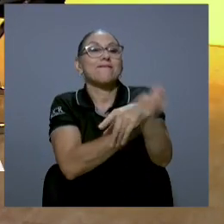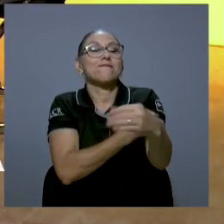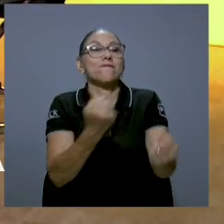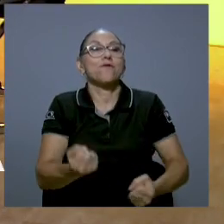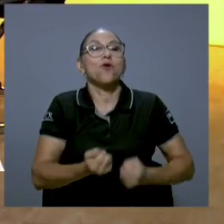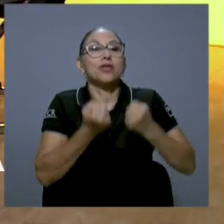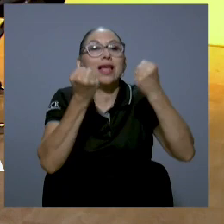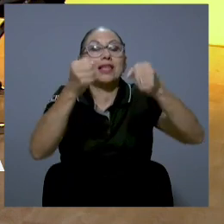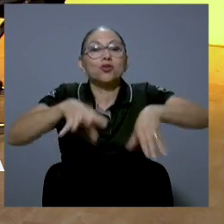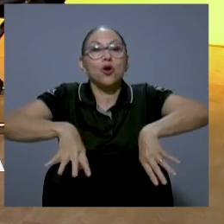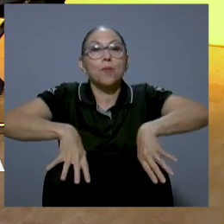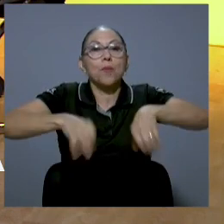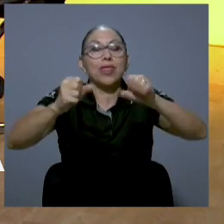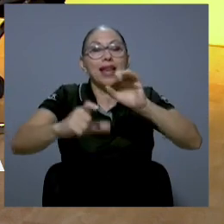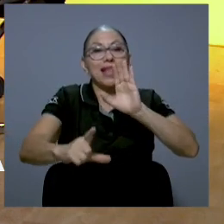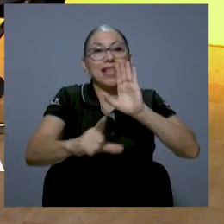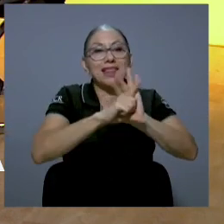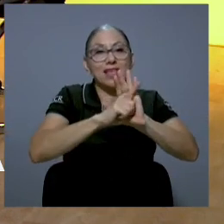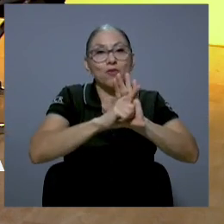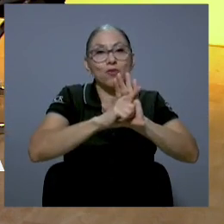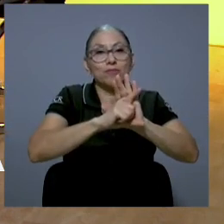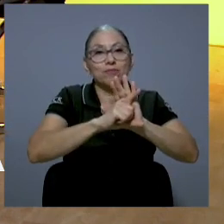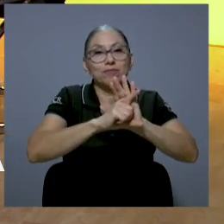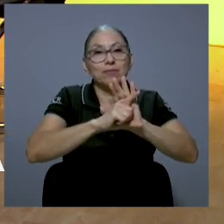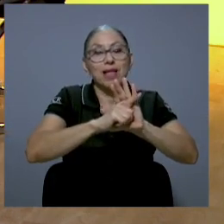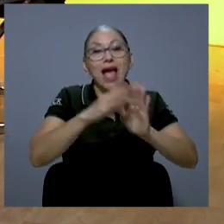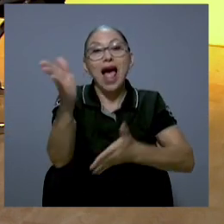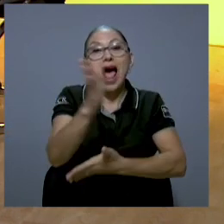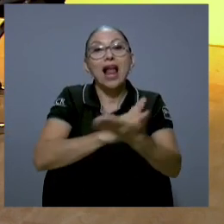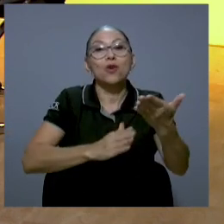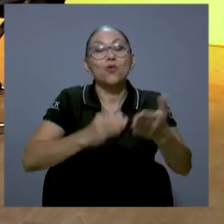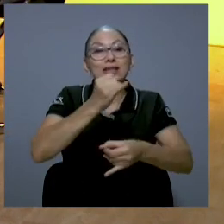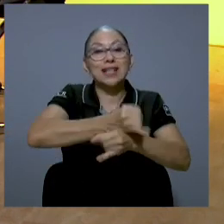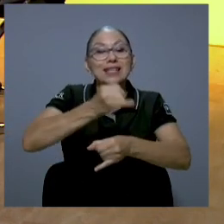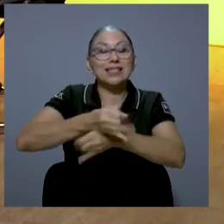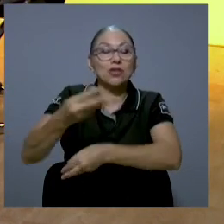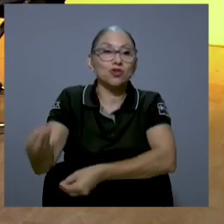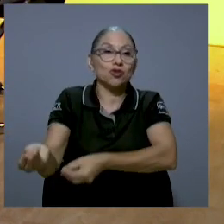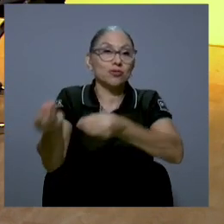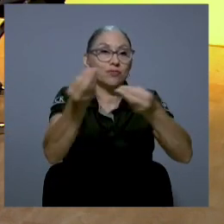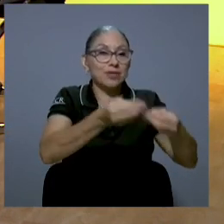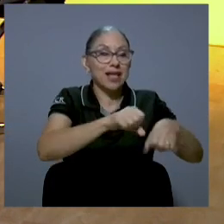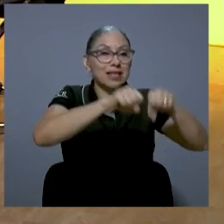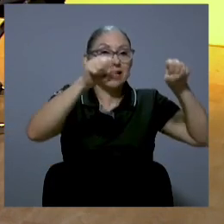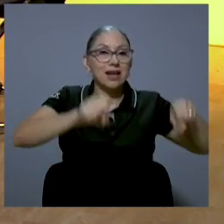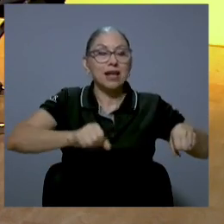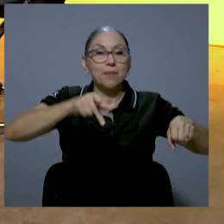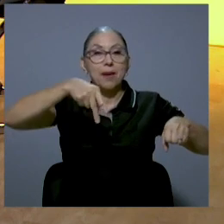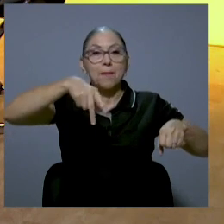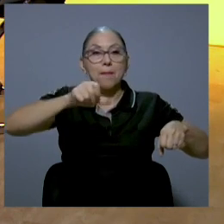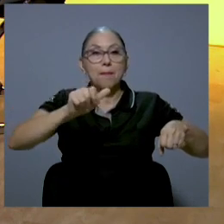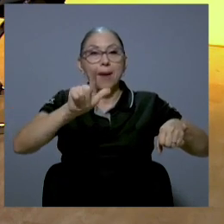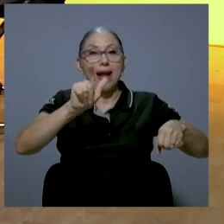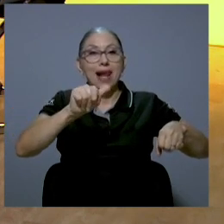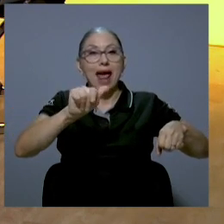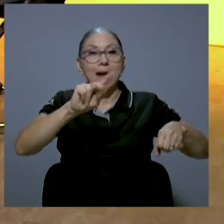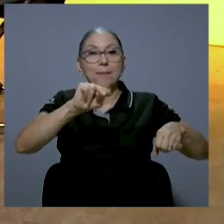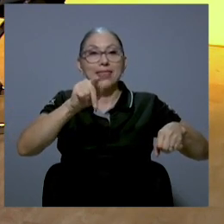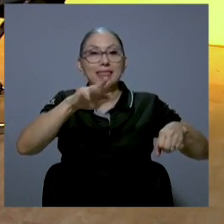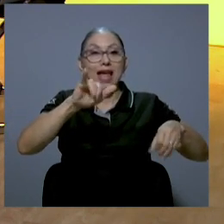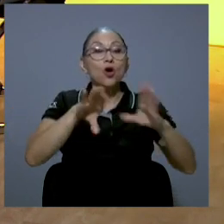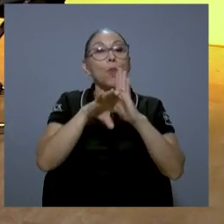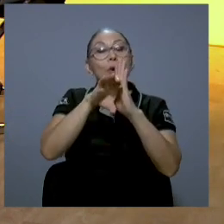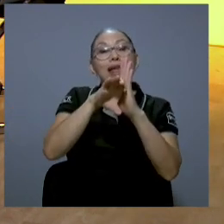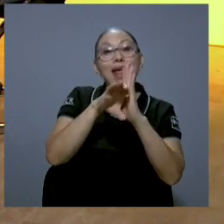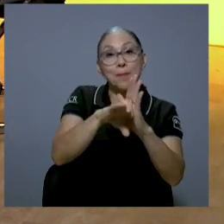legislativo, otorgándoles algunas de las instituciones propias del régimen parlamentario. Por ejemplo, la interpelación de los ministros, los votos